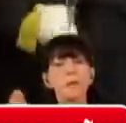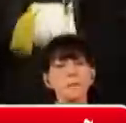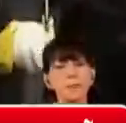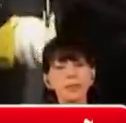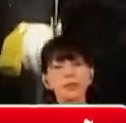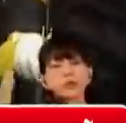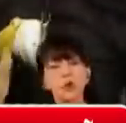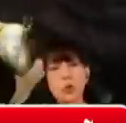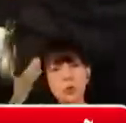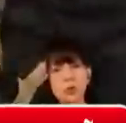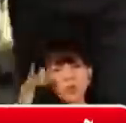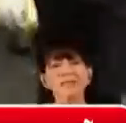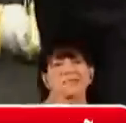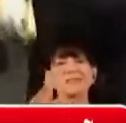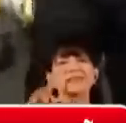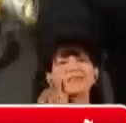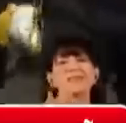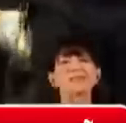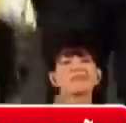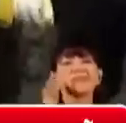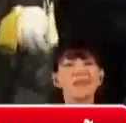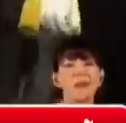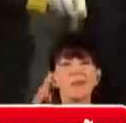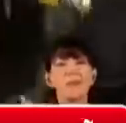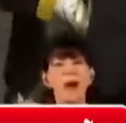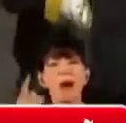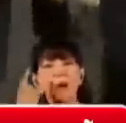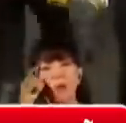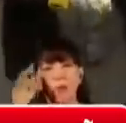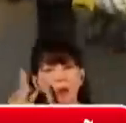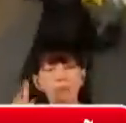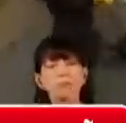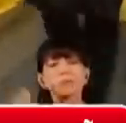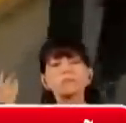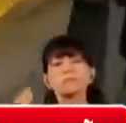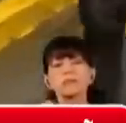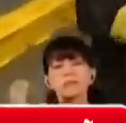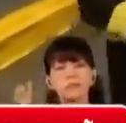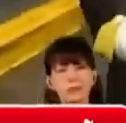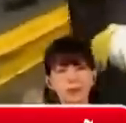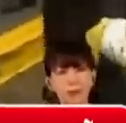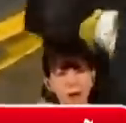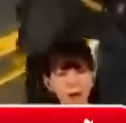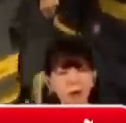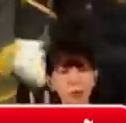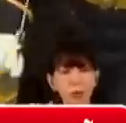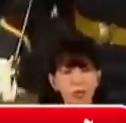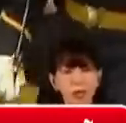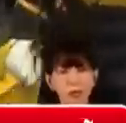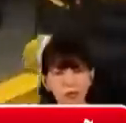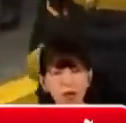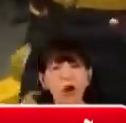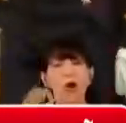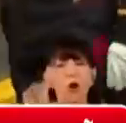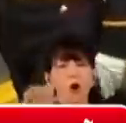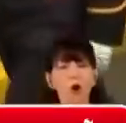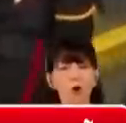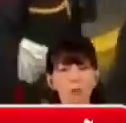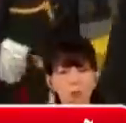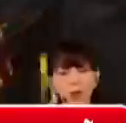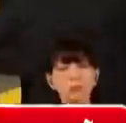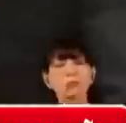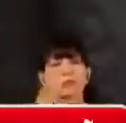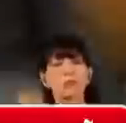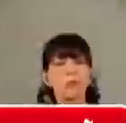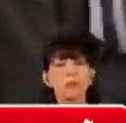hablar esta tarde. Saludó allí a los presentes, estuvo acompañado por el jefe de Gabinete de la Nación, Agustín